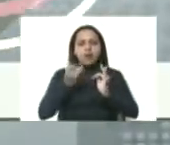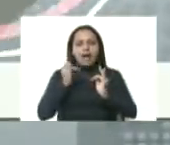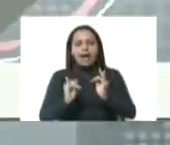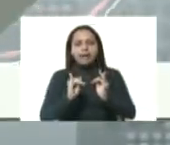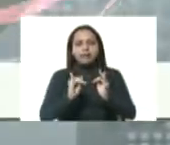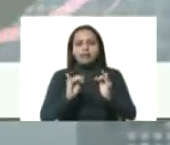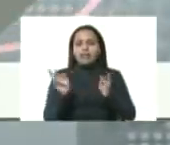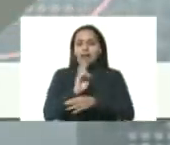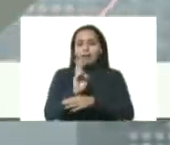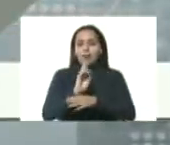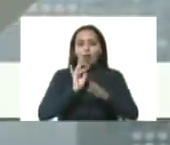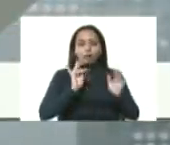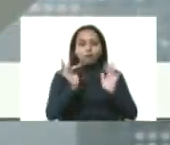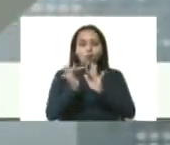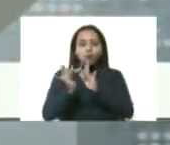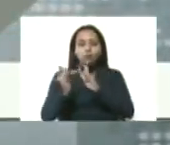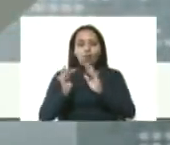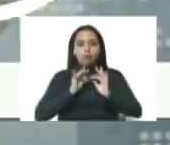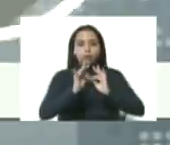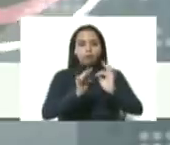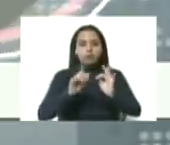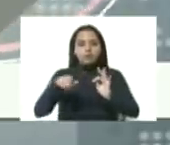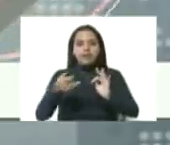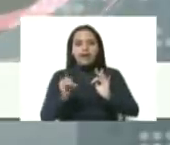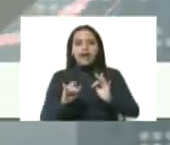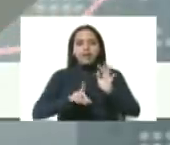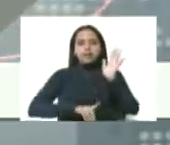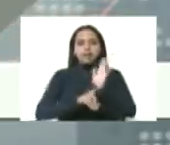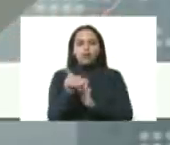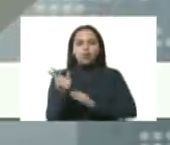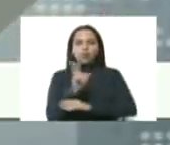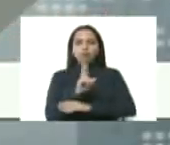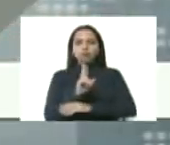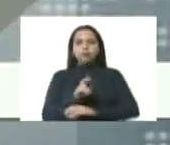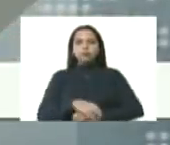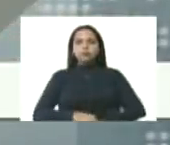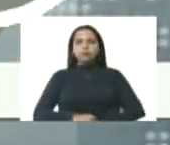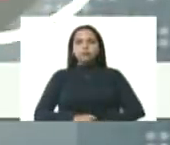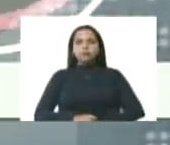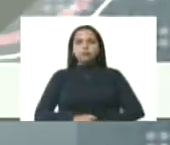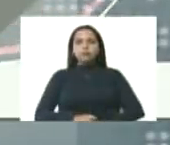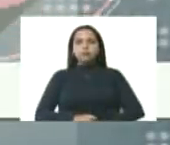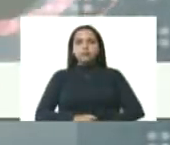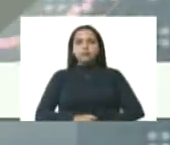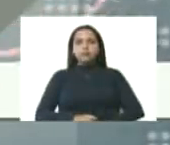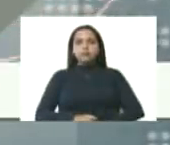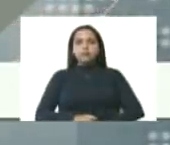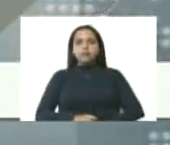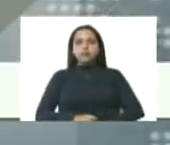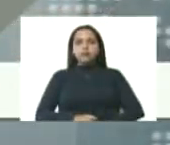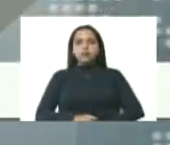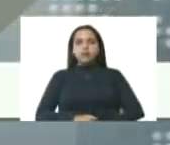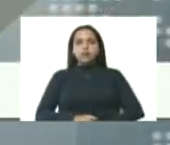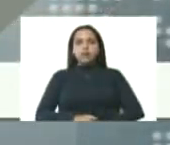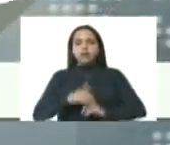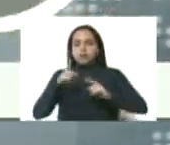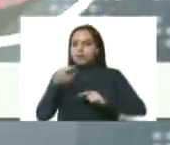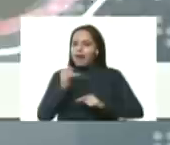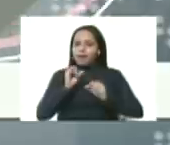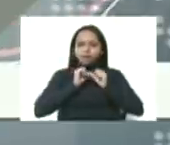muy rápido y que su evolución también puede ser muy rápida. La evaluación y el seguimiento es